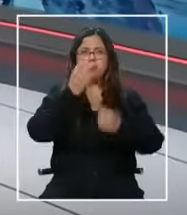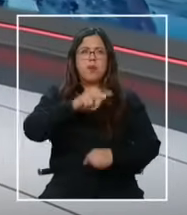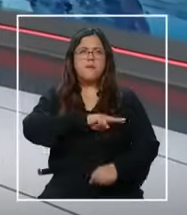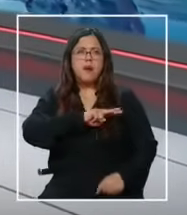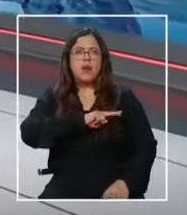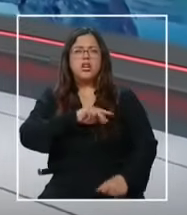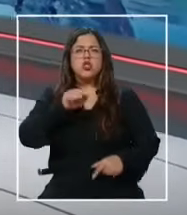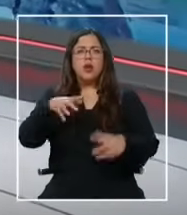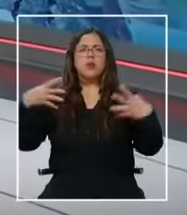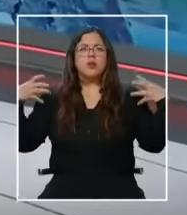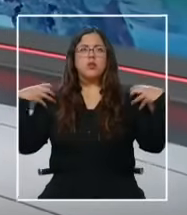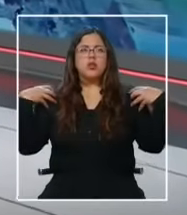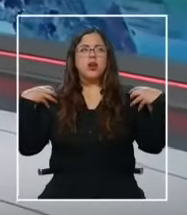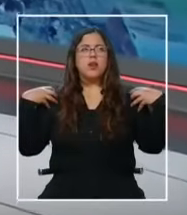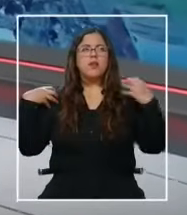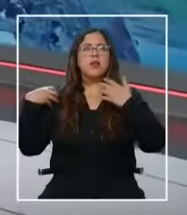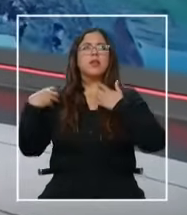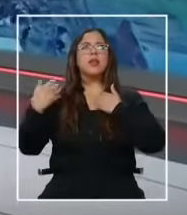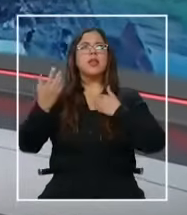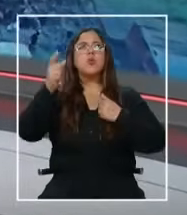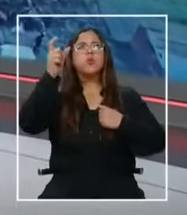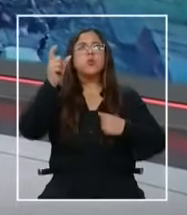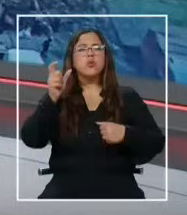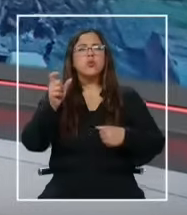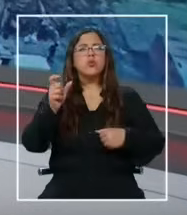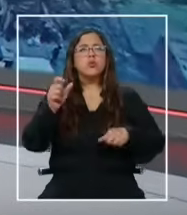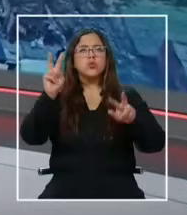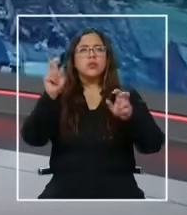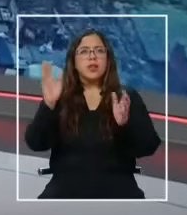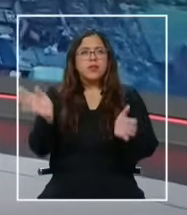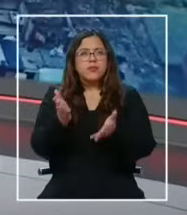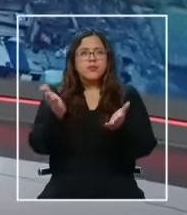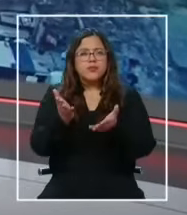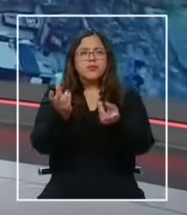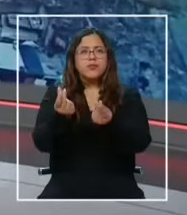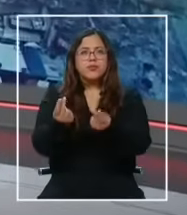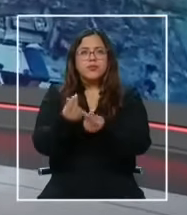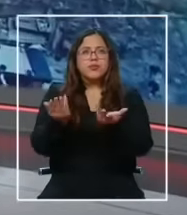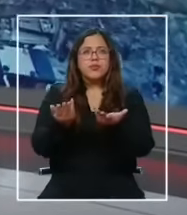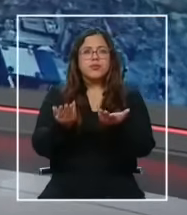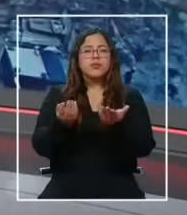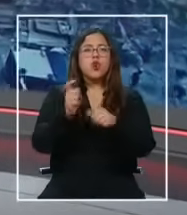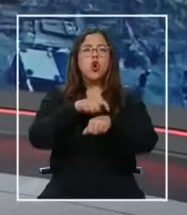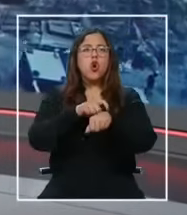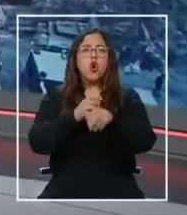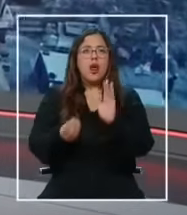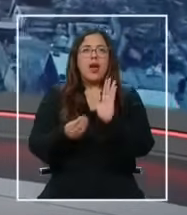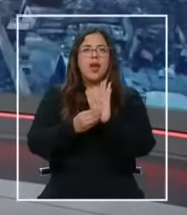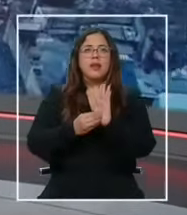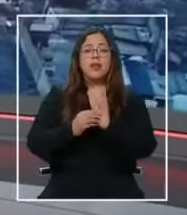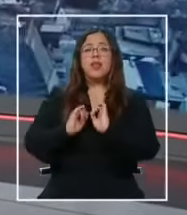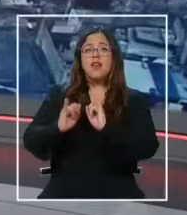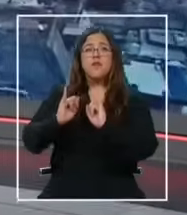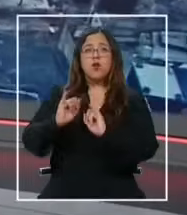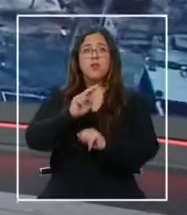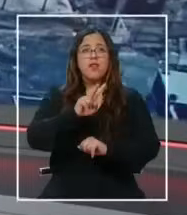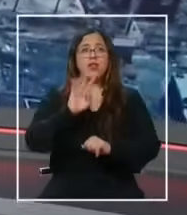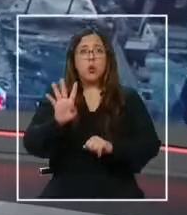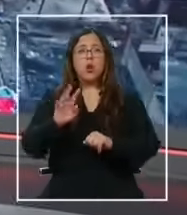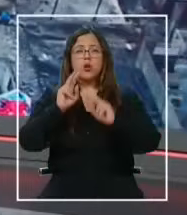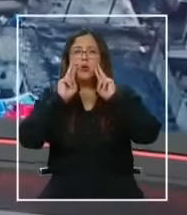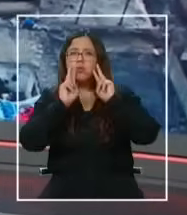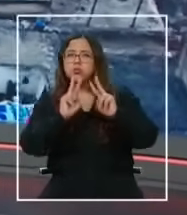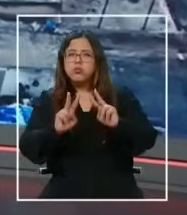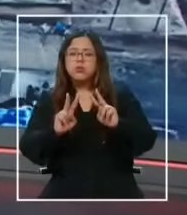se le atribuye al autora intelectual un presunto incentivo de carácter económico las horas extras bueno informe 24 revisó la